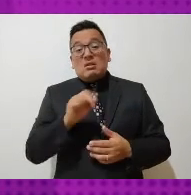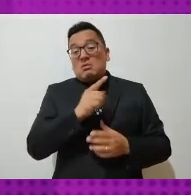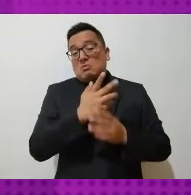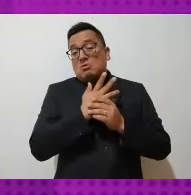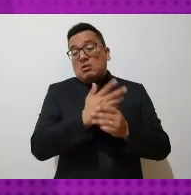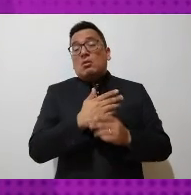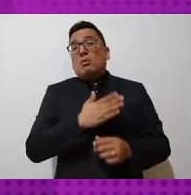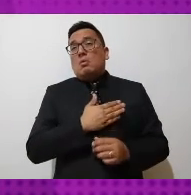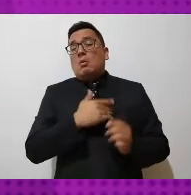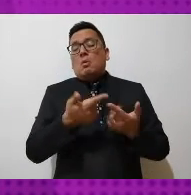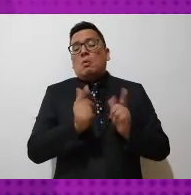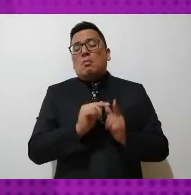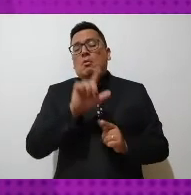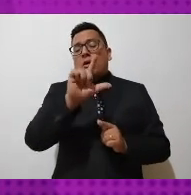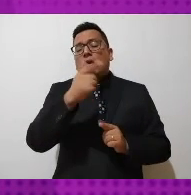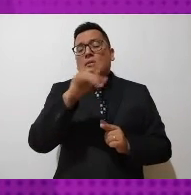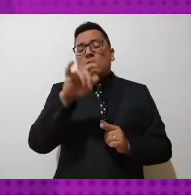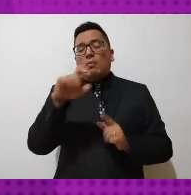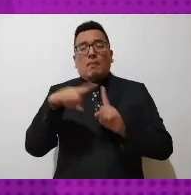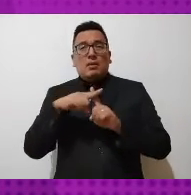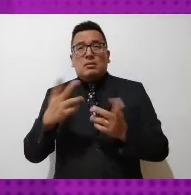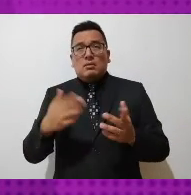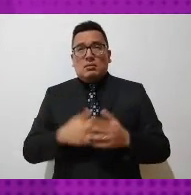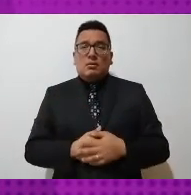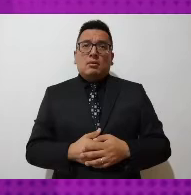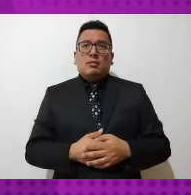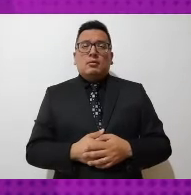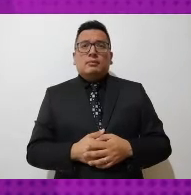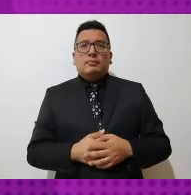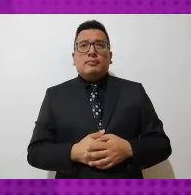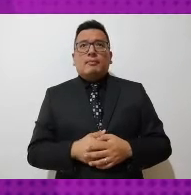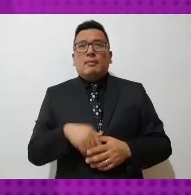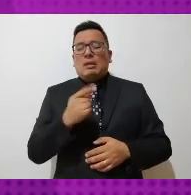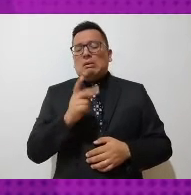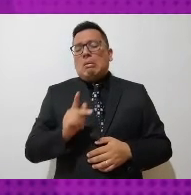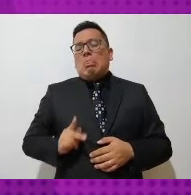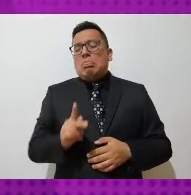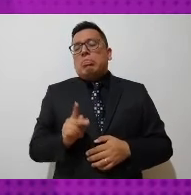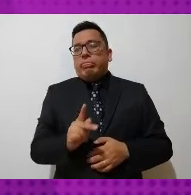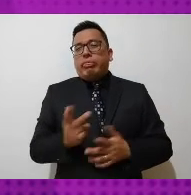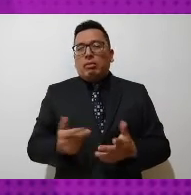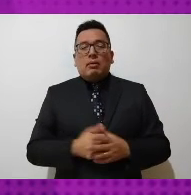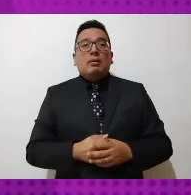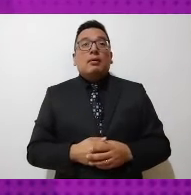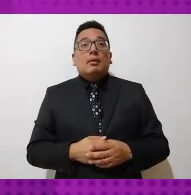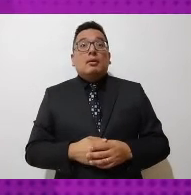decirse pertenecientes a la comunidad sexual, a la comunidad de la diversidad sexual, han mentido a la